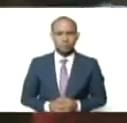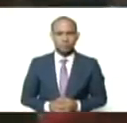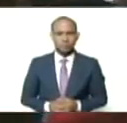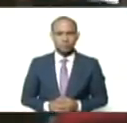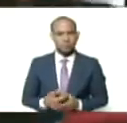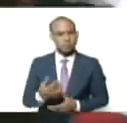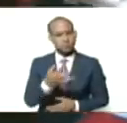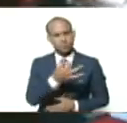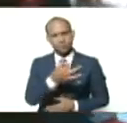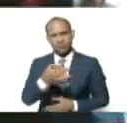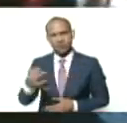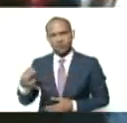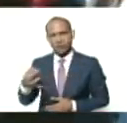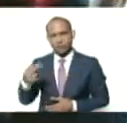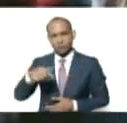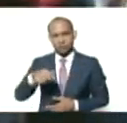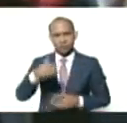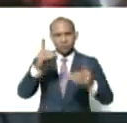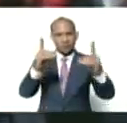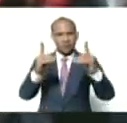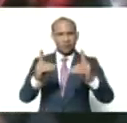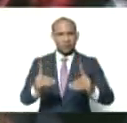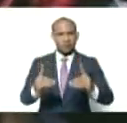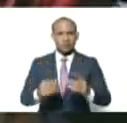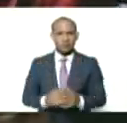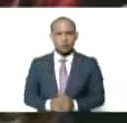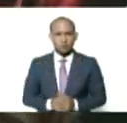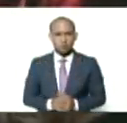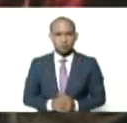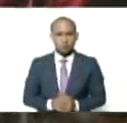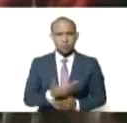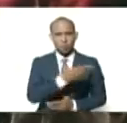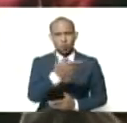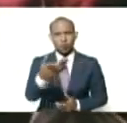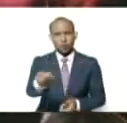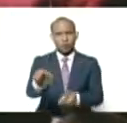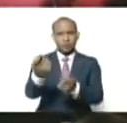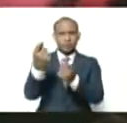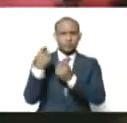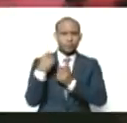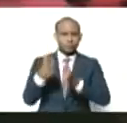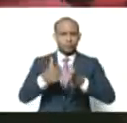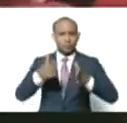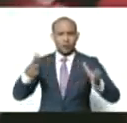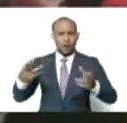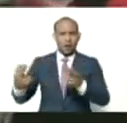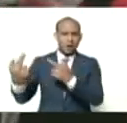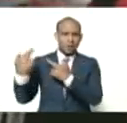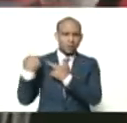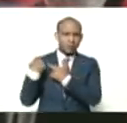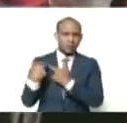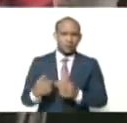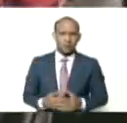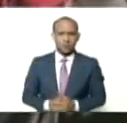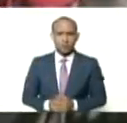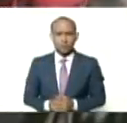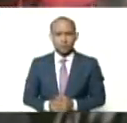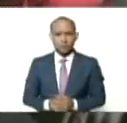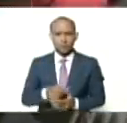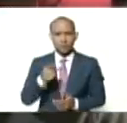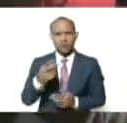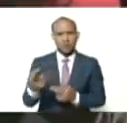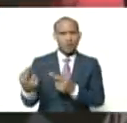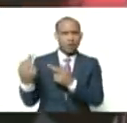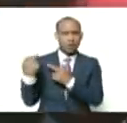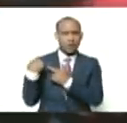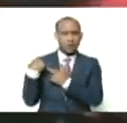Correcto, aquí hemos decidido, ustedes me han dado una gran responsabilidad, y esa responsabilidad